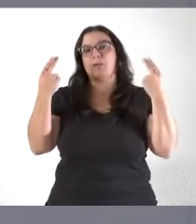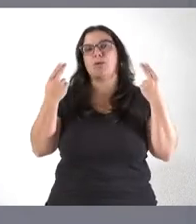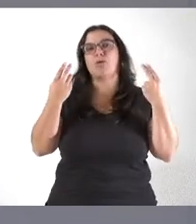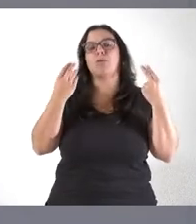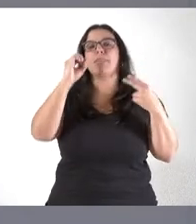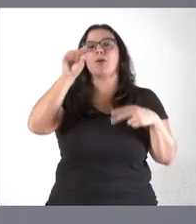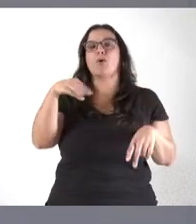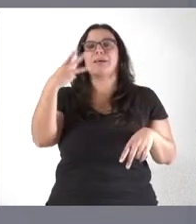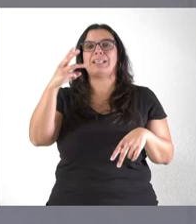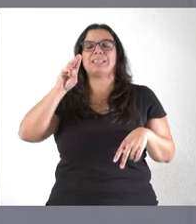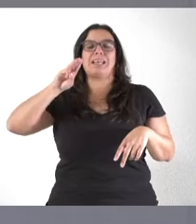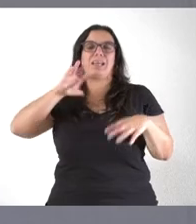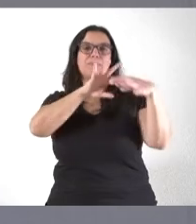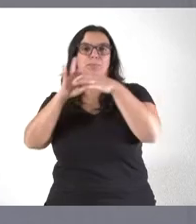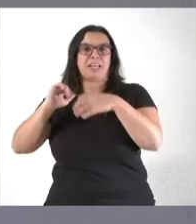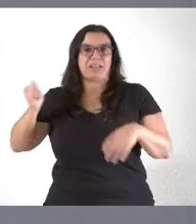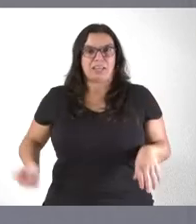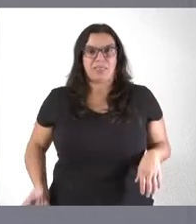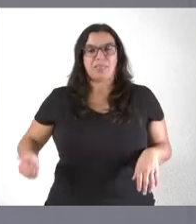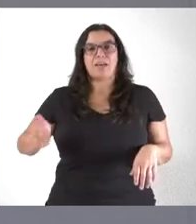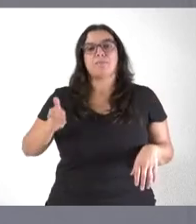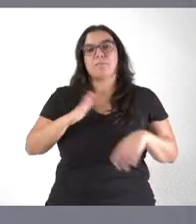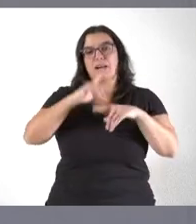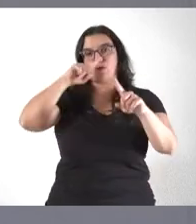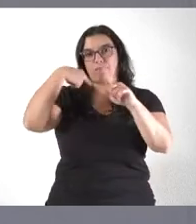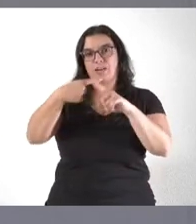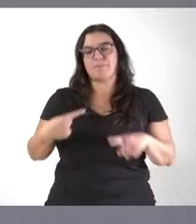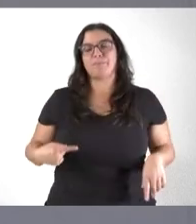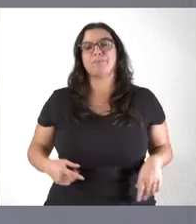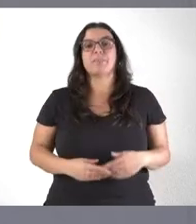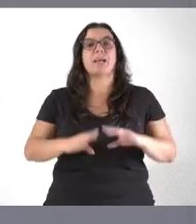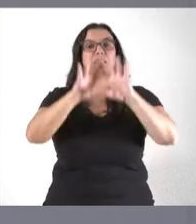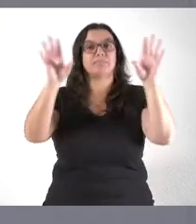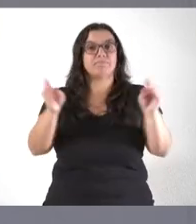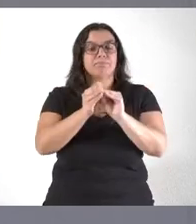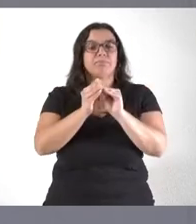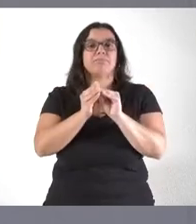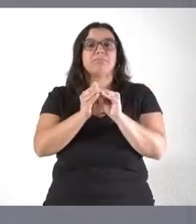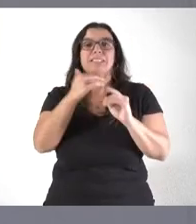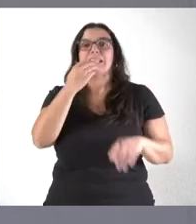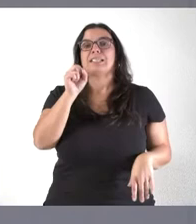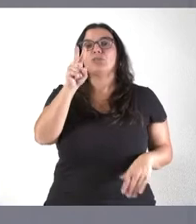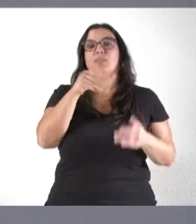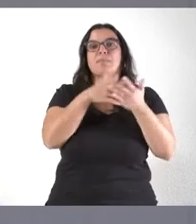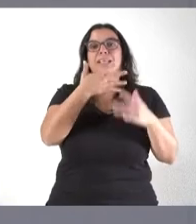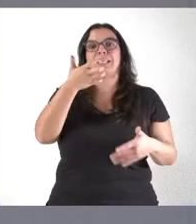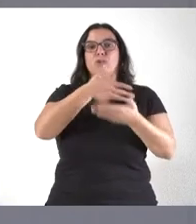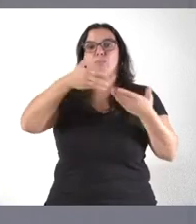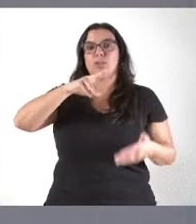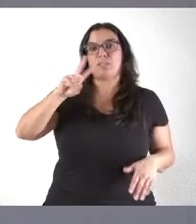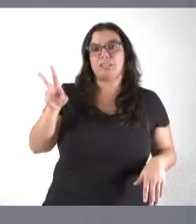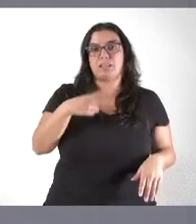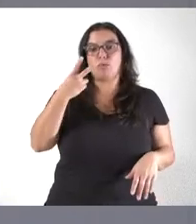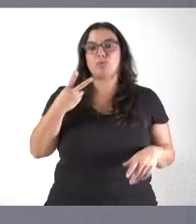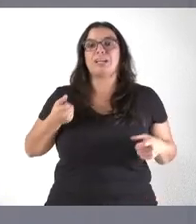décimas de pib de déficit público para el próximo ejercicio En definitiva casi 12.500 millones de euros de